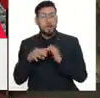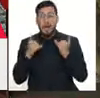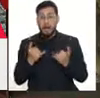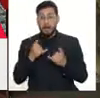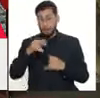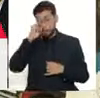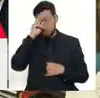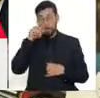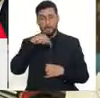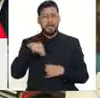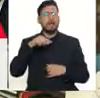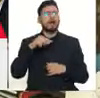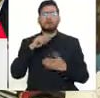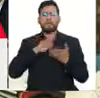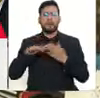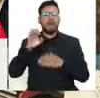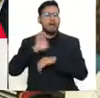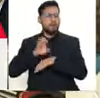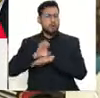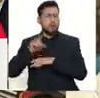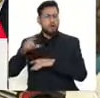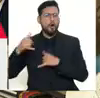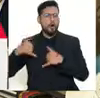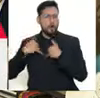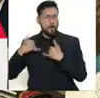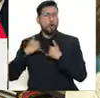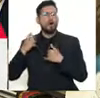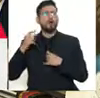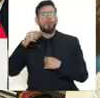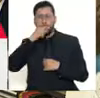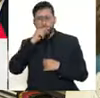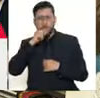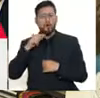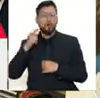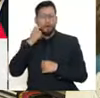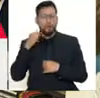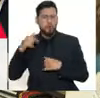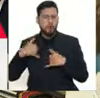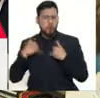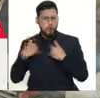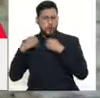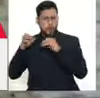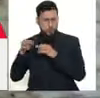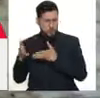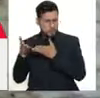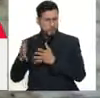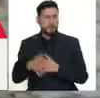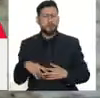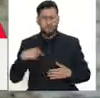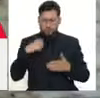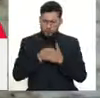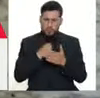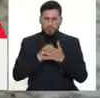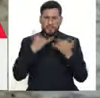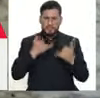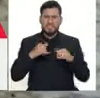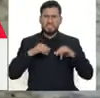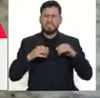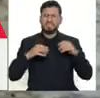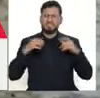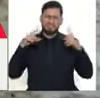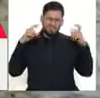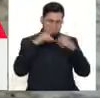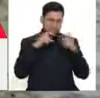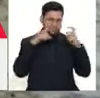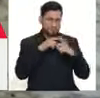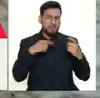Ecuador son los jóvenes y son las mujeres jóvenes. Nuestro compromiso en la lucha, en esta guerra, no